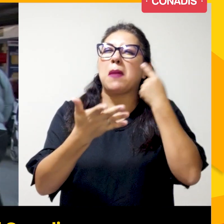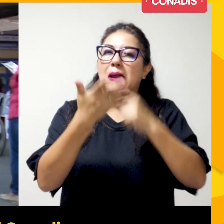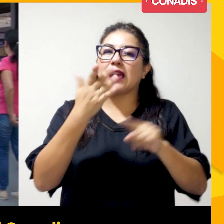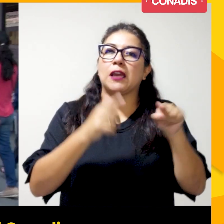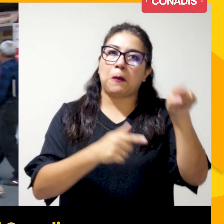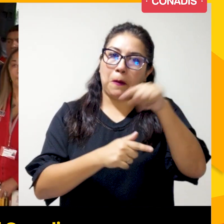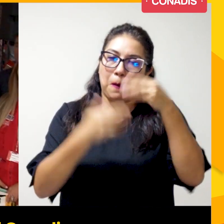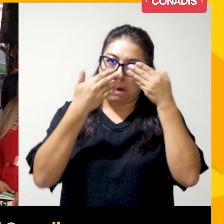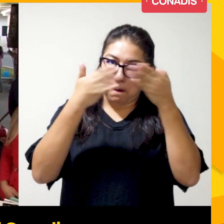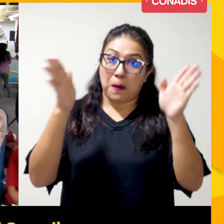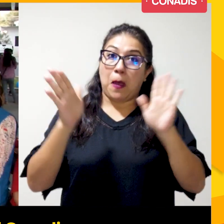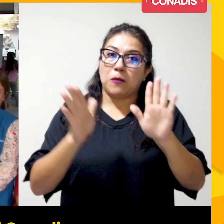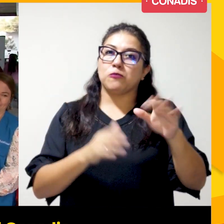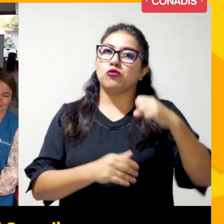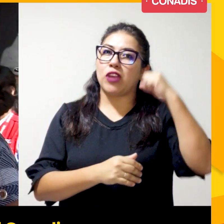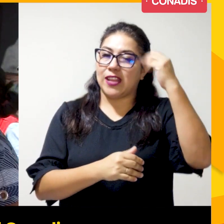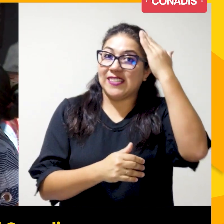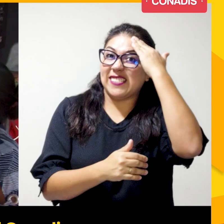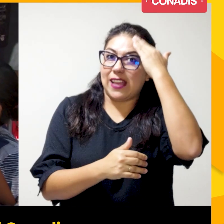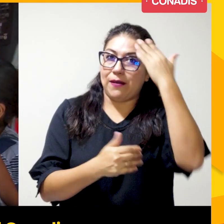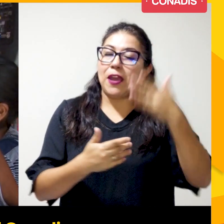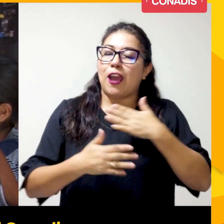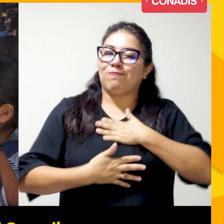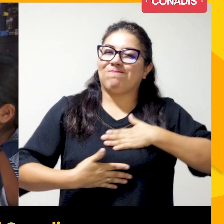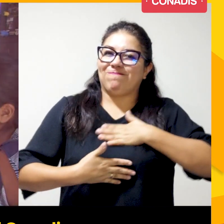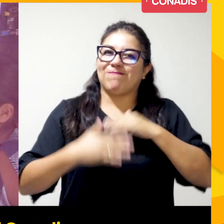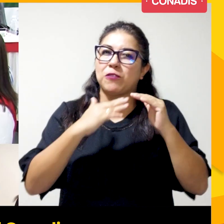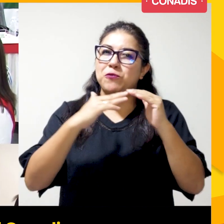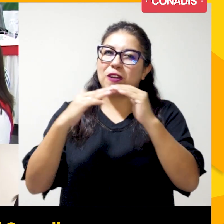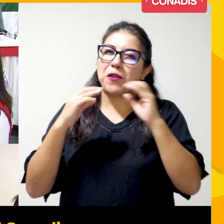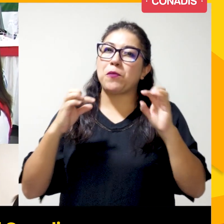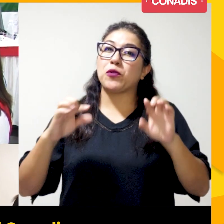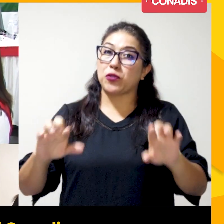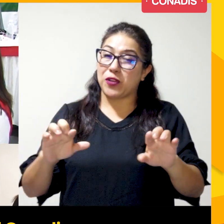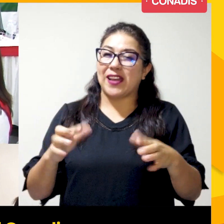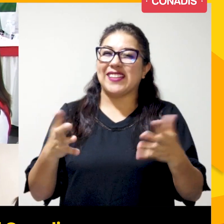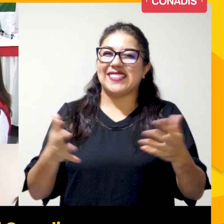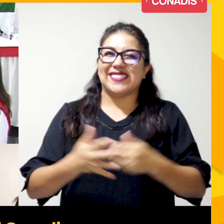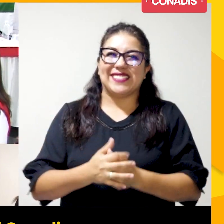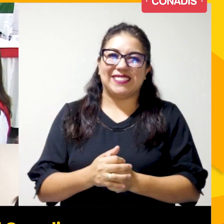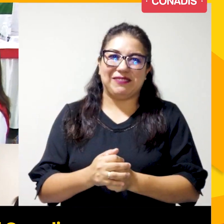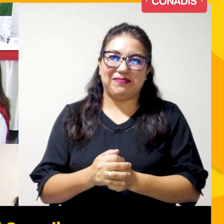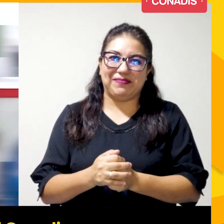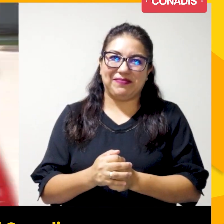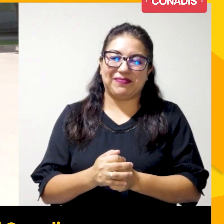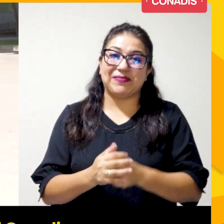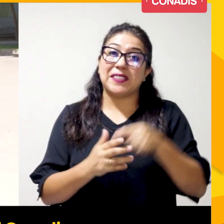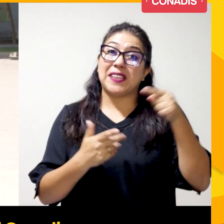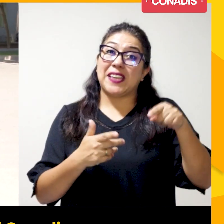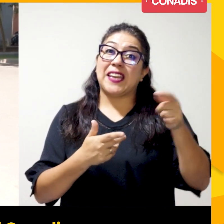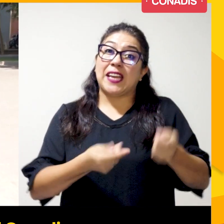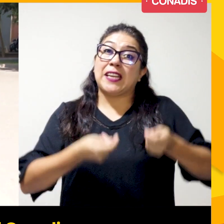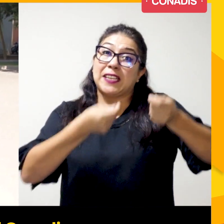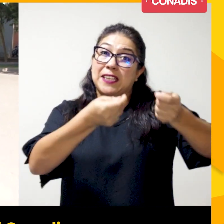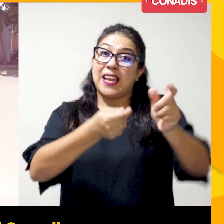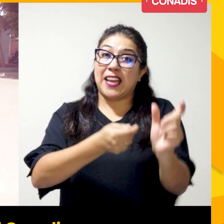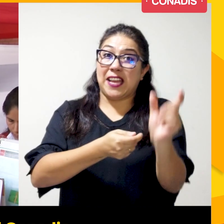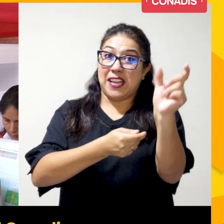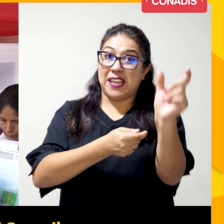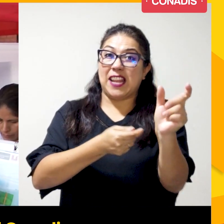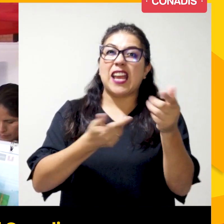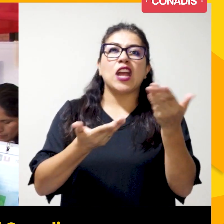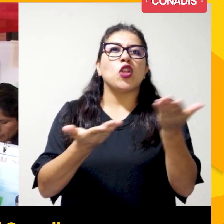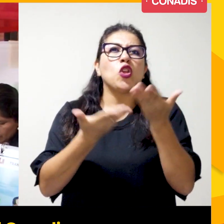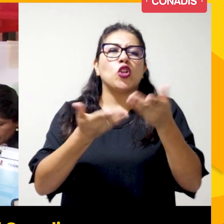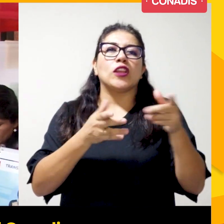sus derechos y puedan ejercerlos plenamente, en igualdad de condiciones y oportunidades. Esta entrega se realizó